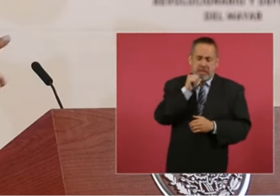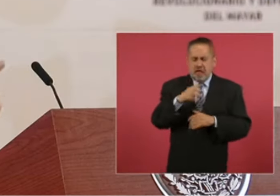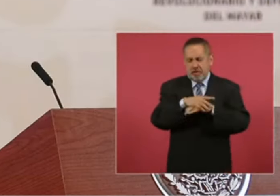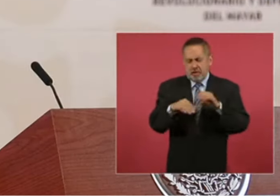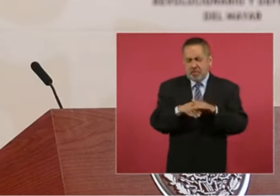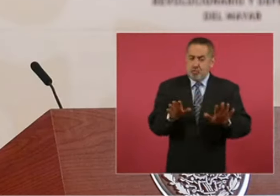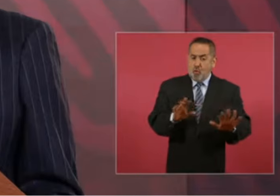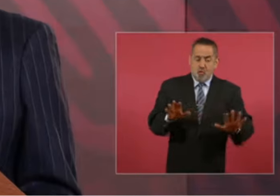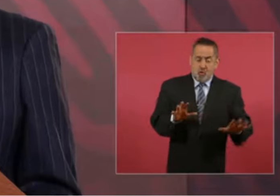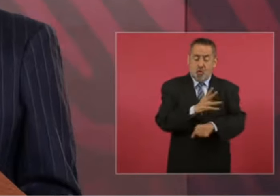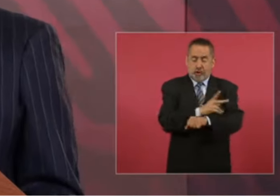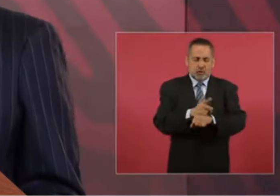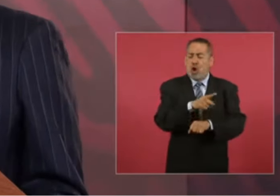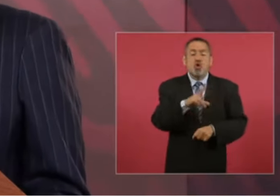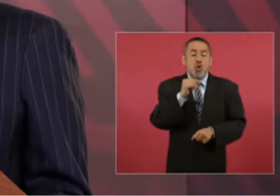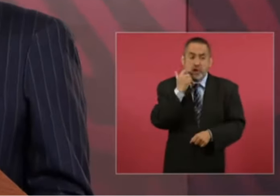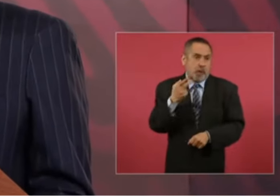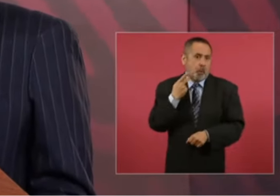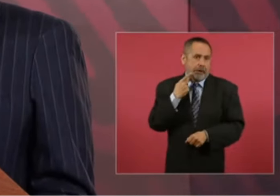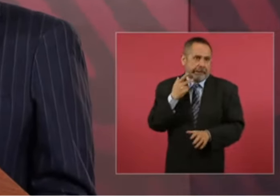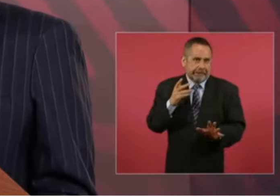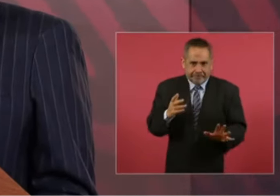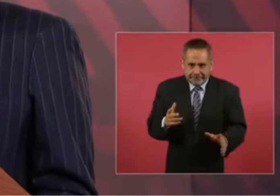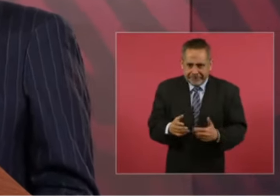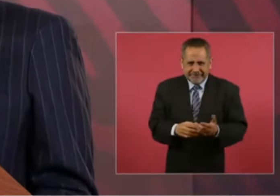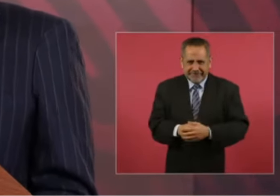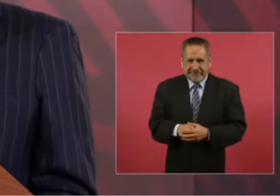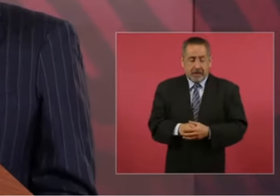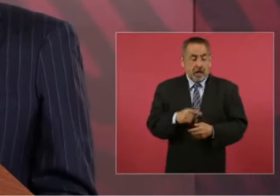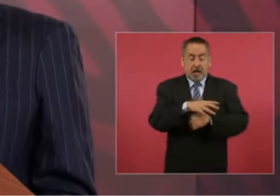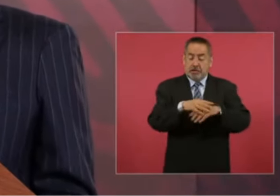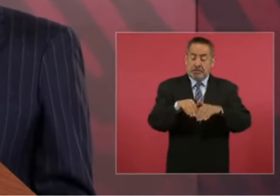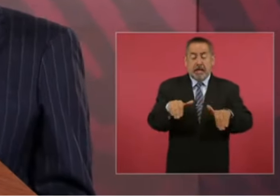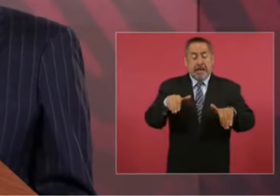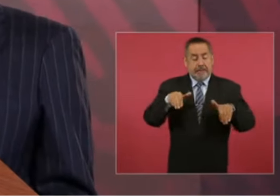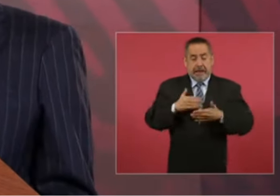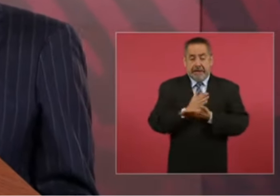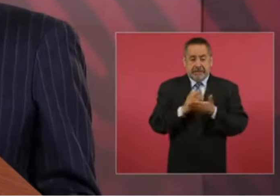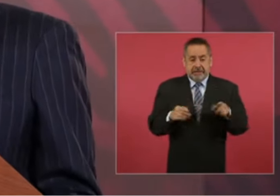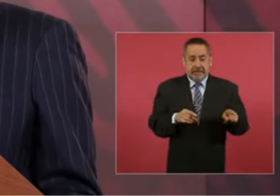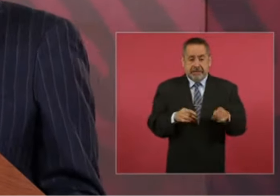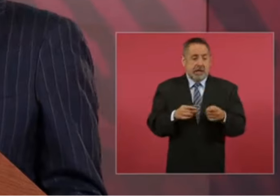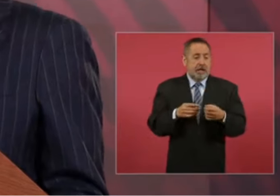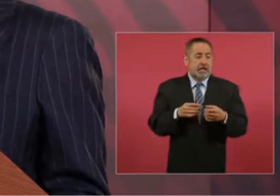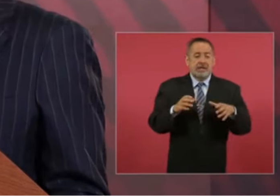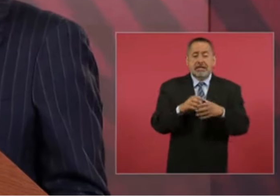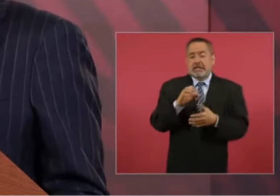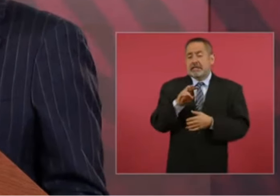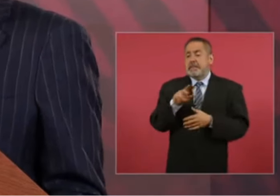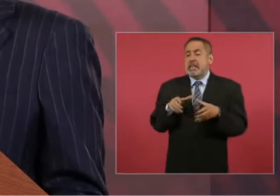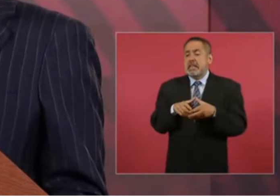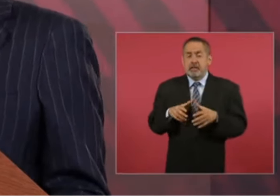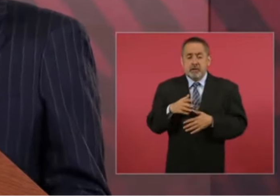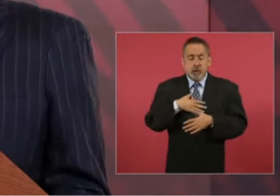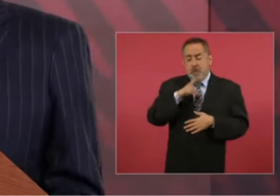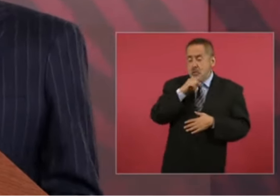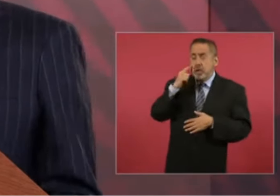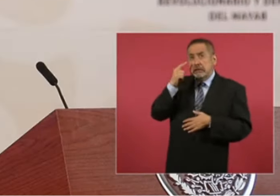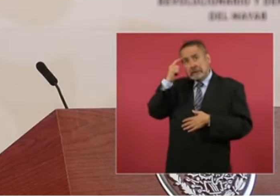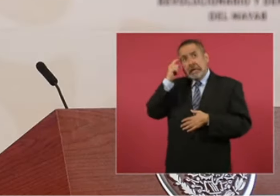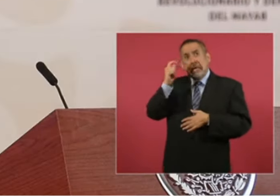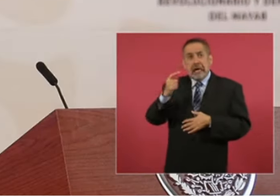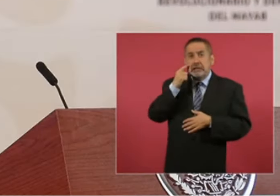partidistas. No. Son independientes, ¿sí?, son de la sociedad civil, están muy preocupados por la